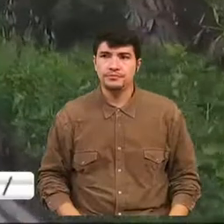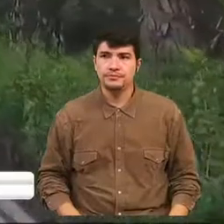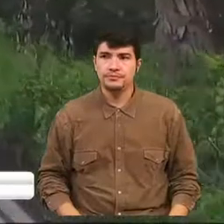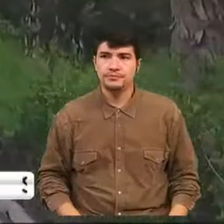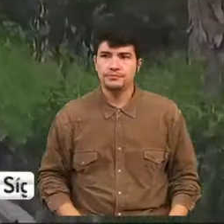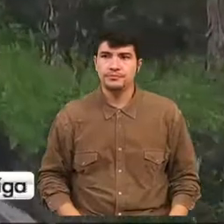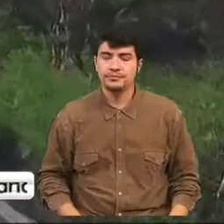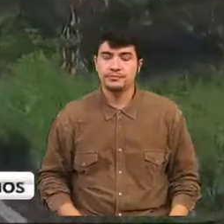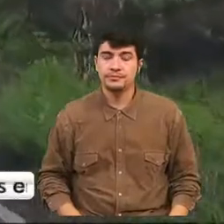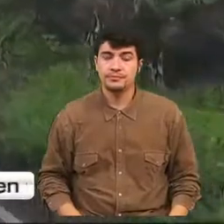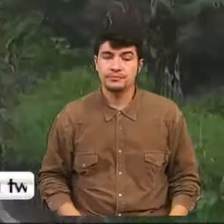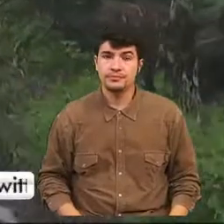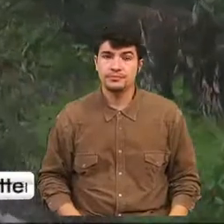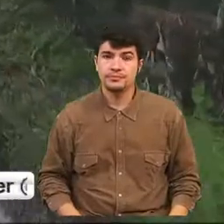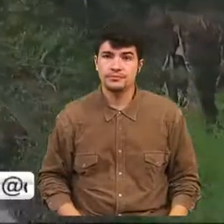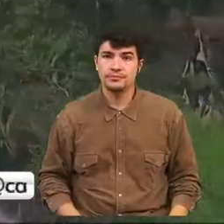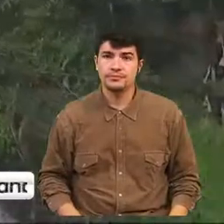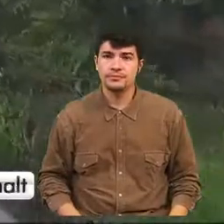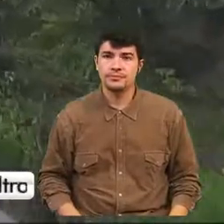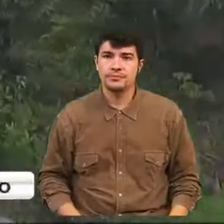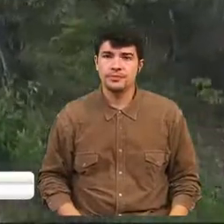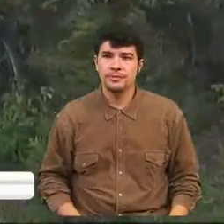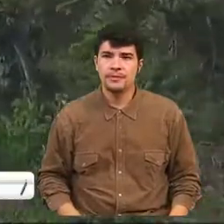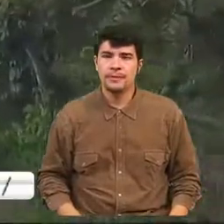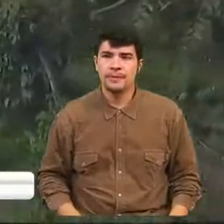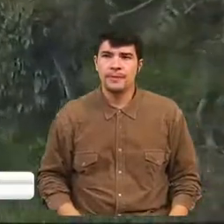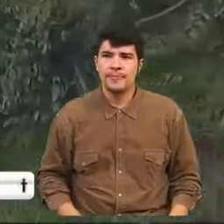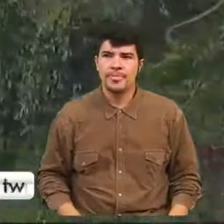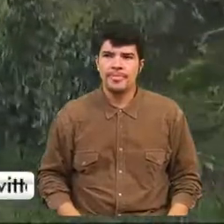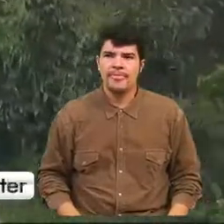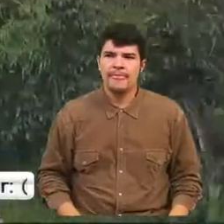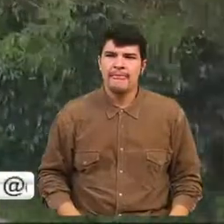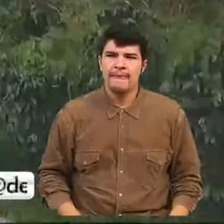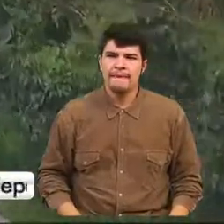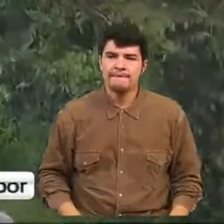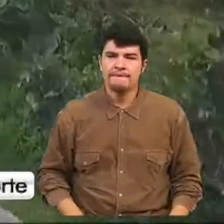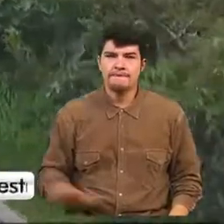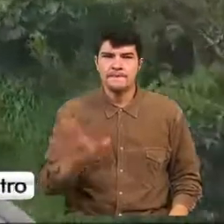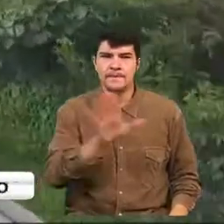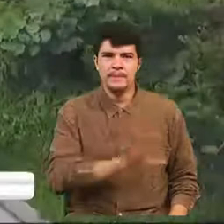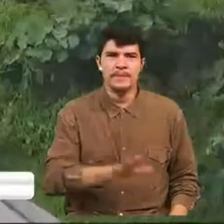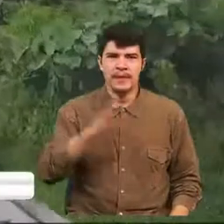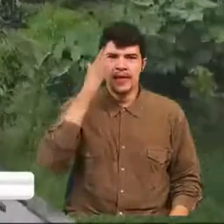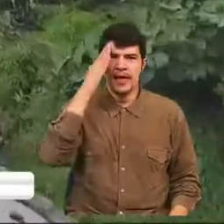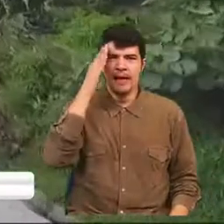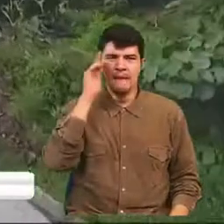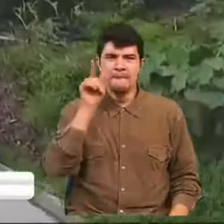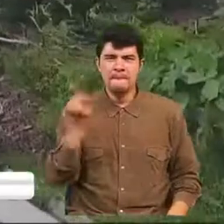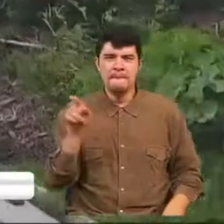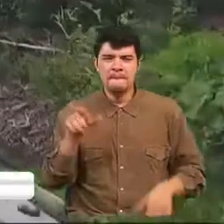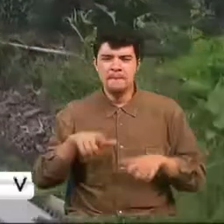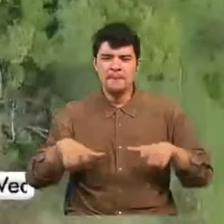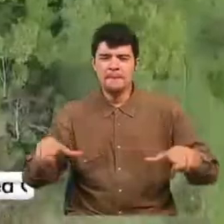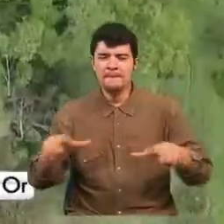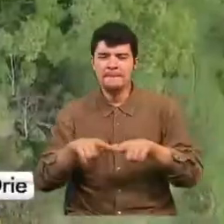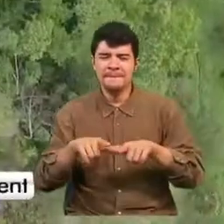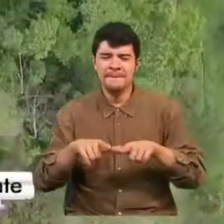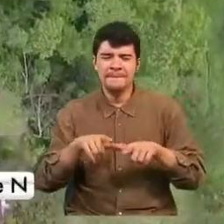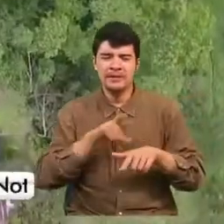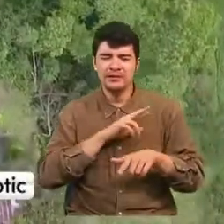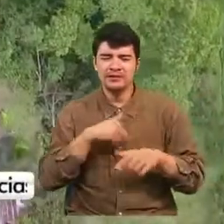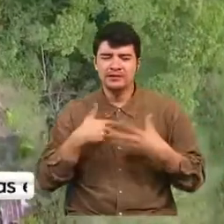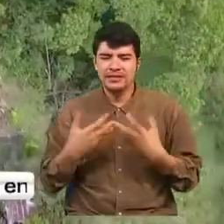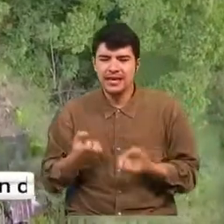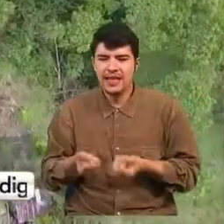María hacia La Venta, que es un corregimiento de Florián, que ustedes saben, allí se encuentran las ventanas del Tisquizoque. Nosotros queremos también darle